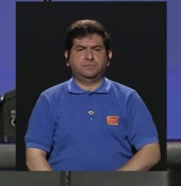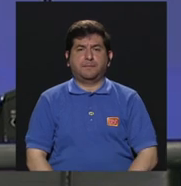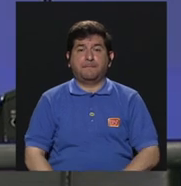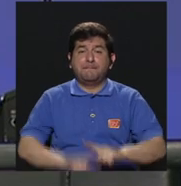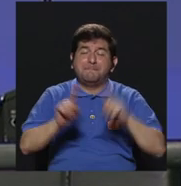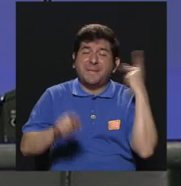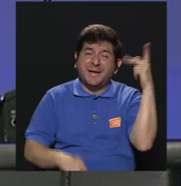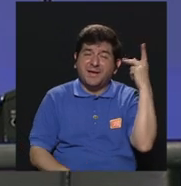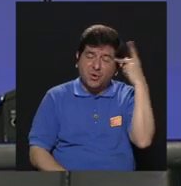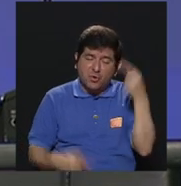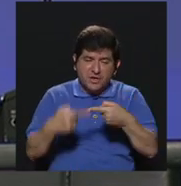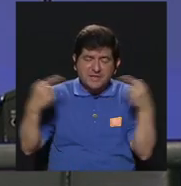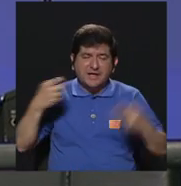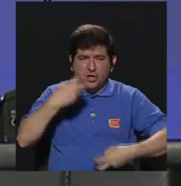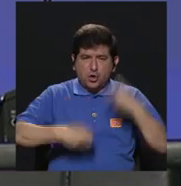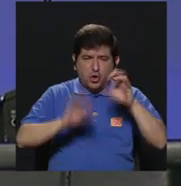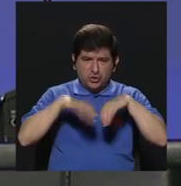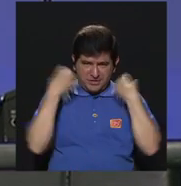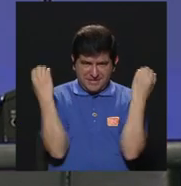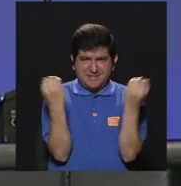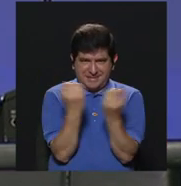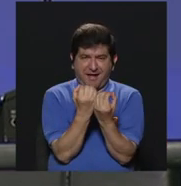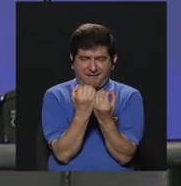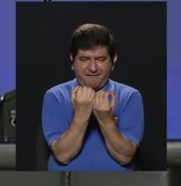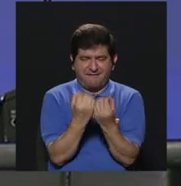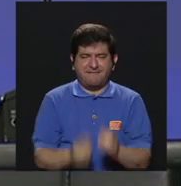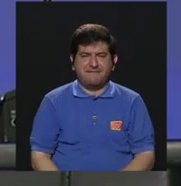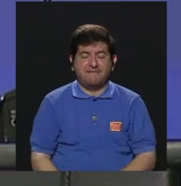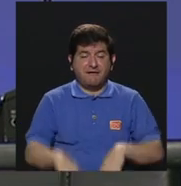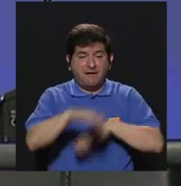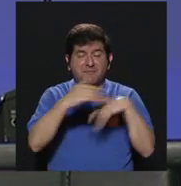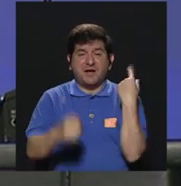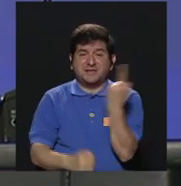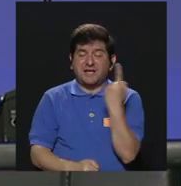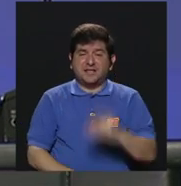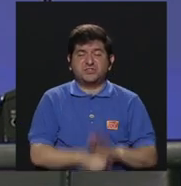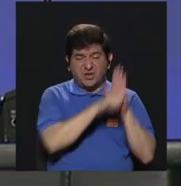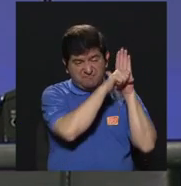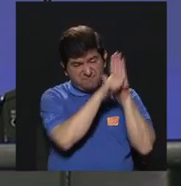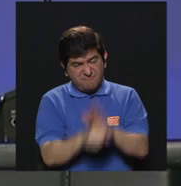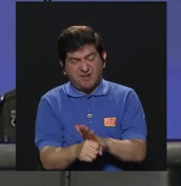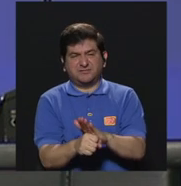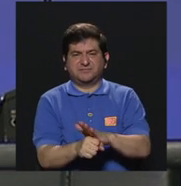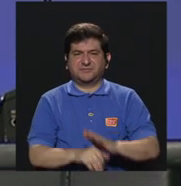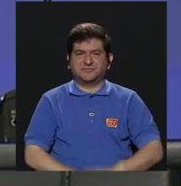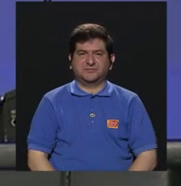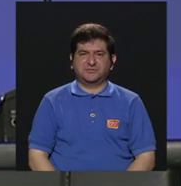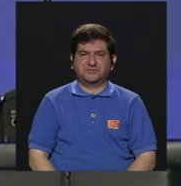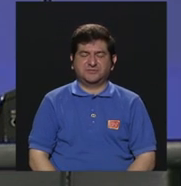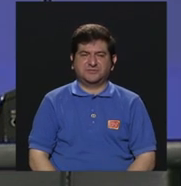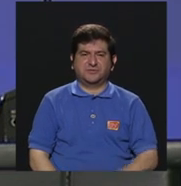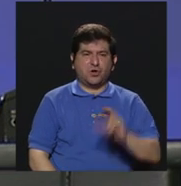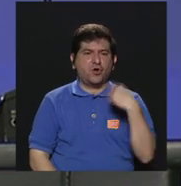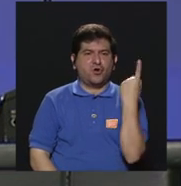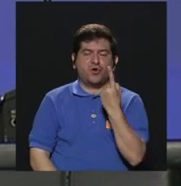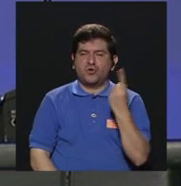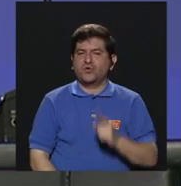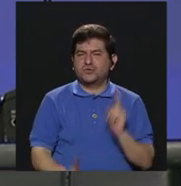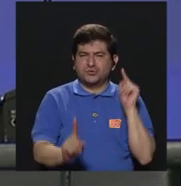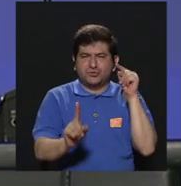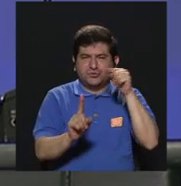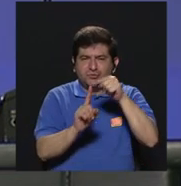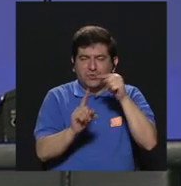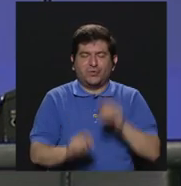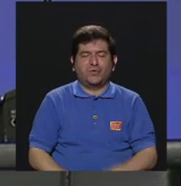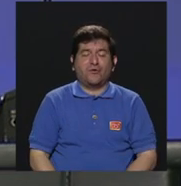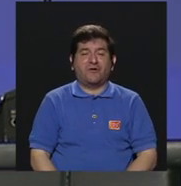Pero una política anticrimen organizado, basada únicamente en la represión, no solo está destinada al